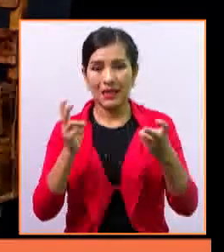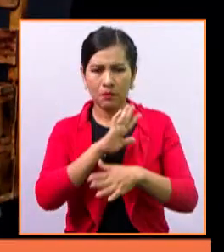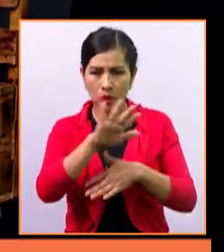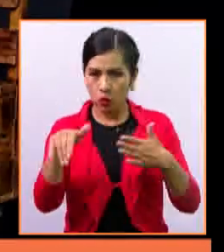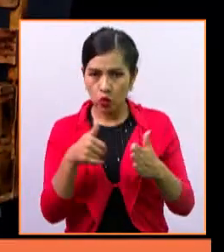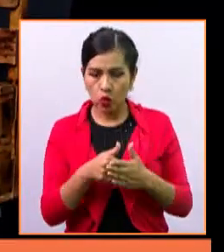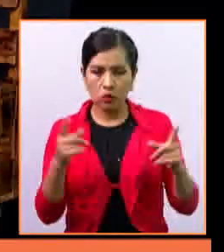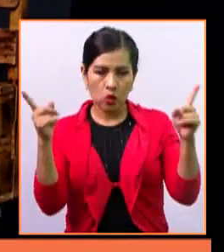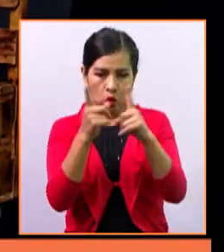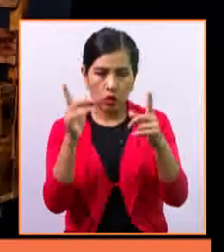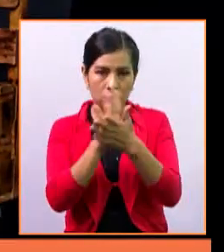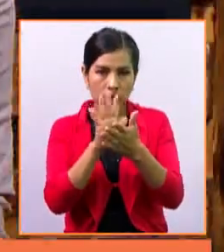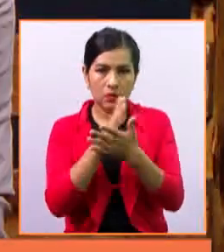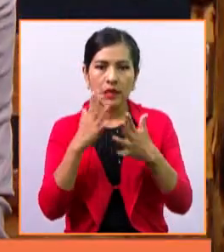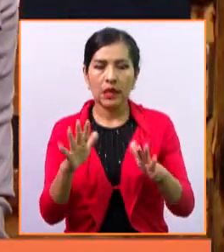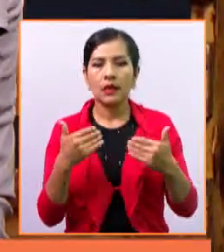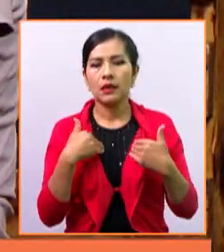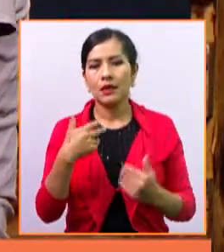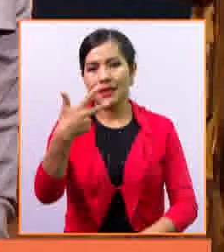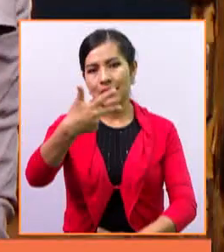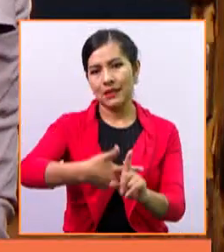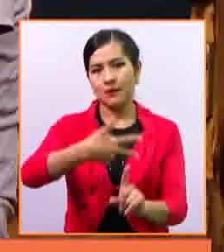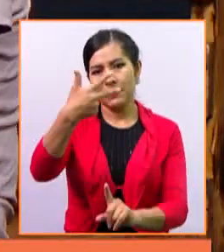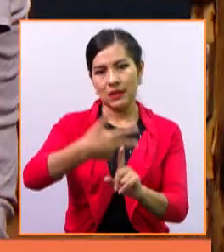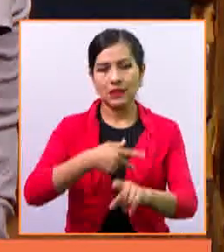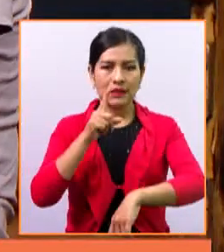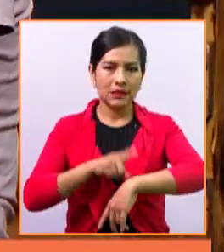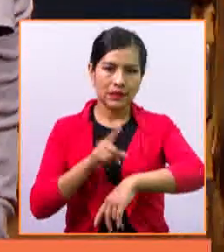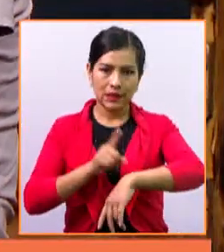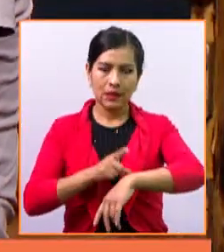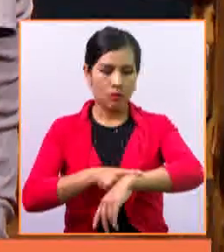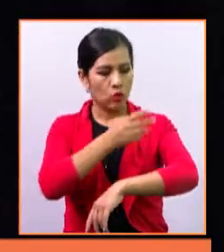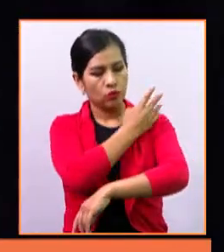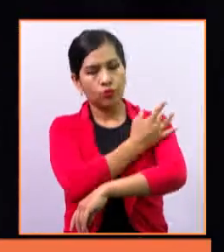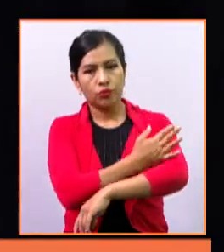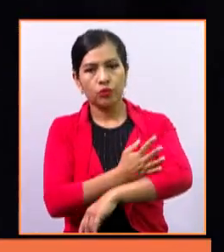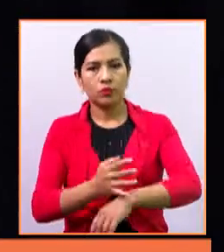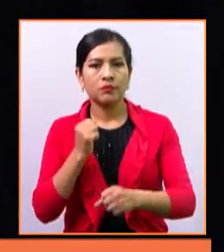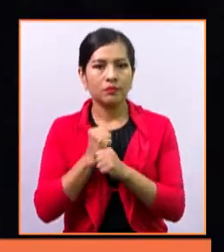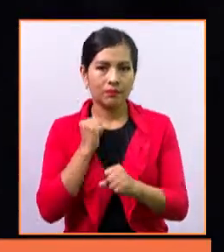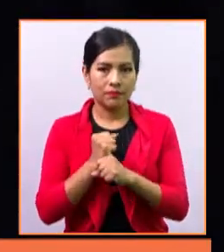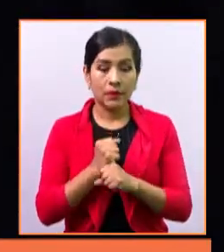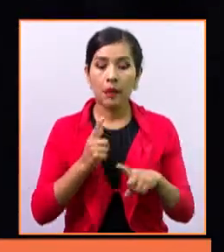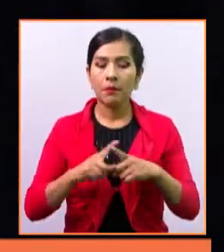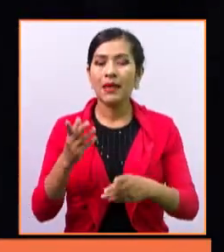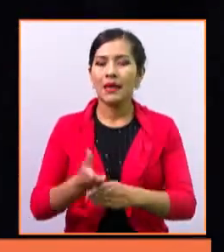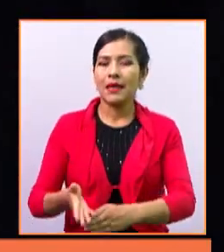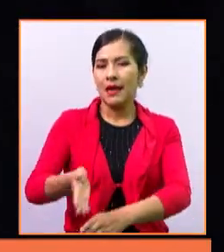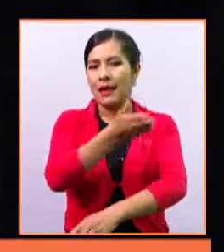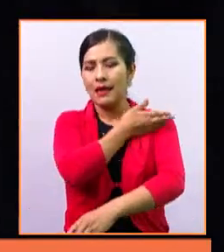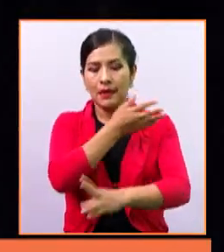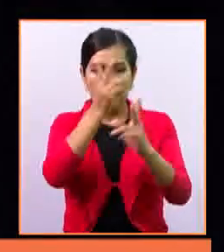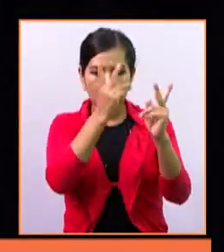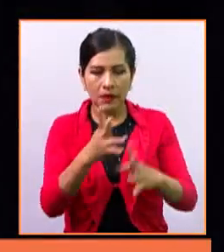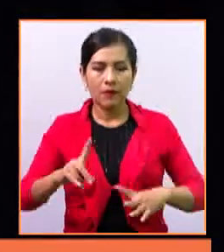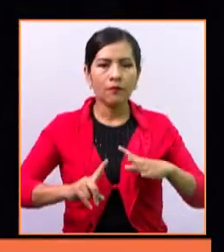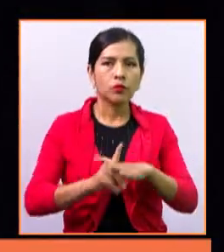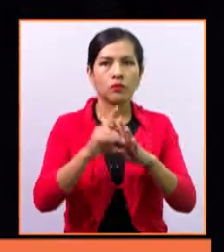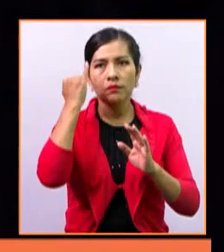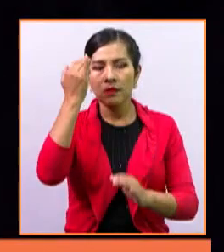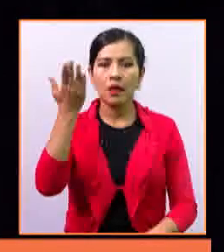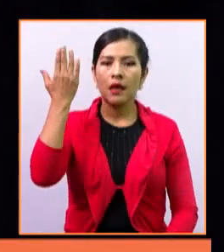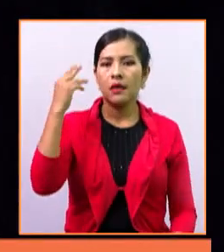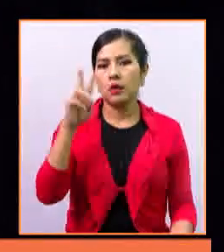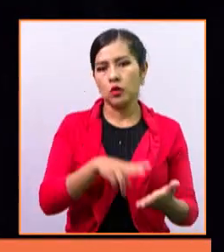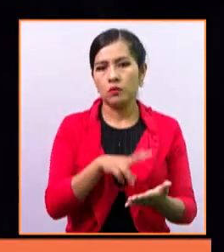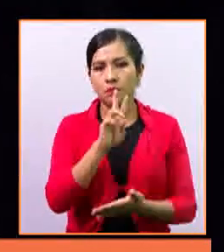este cortometraje pues tiene 3 meses, ¿no? Entonces, la planificación, pero viene desde el 2022, finales,